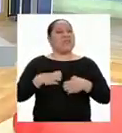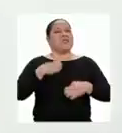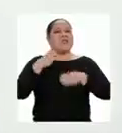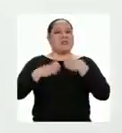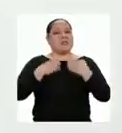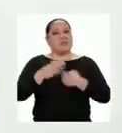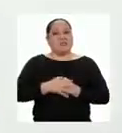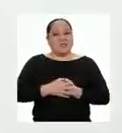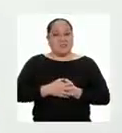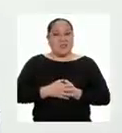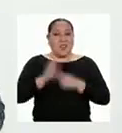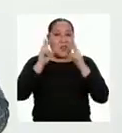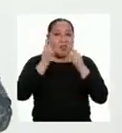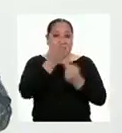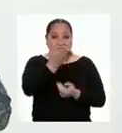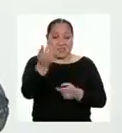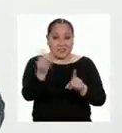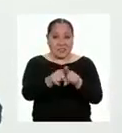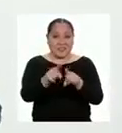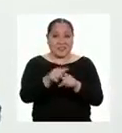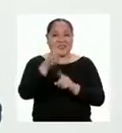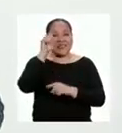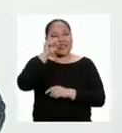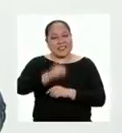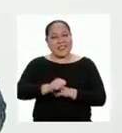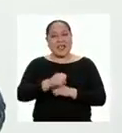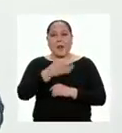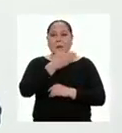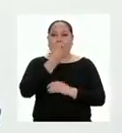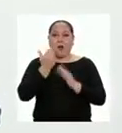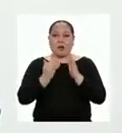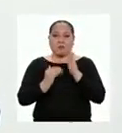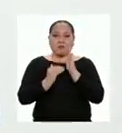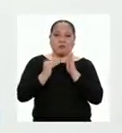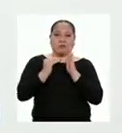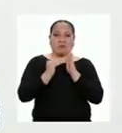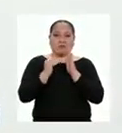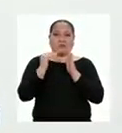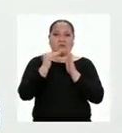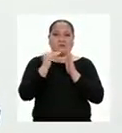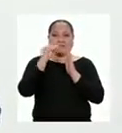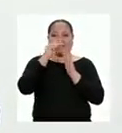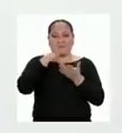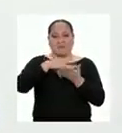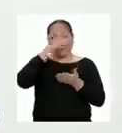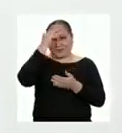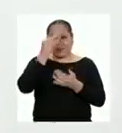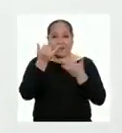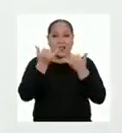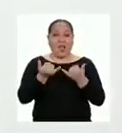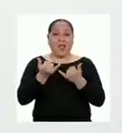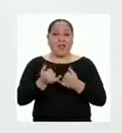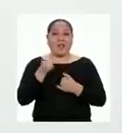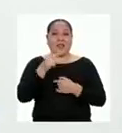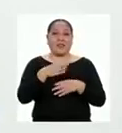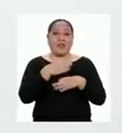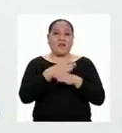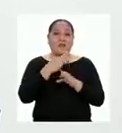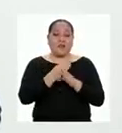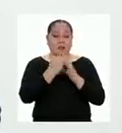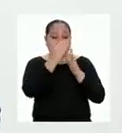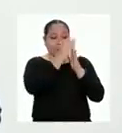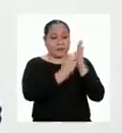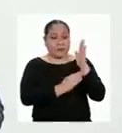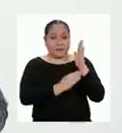también ustedes. Así es, vamos progresando en nuestro aprendizaje. Ahora, además de las formas del